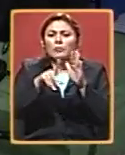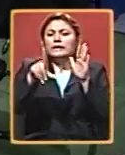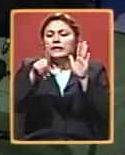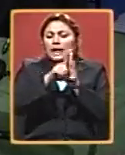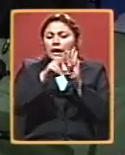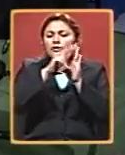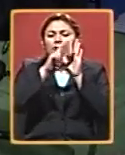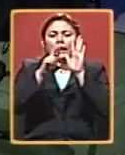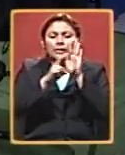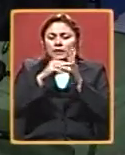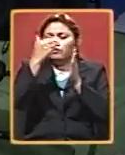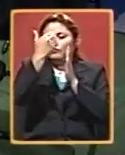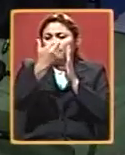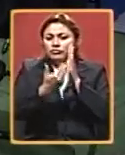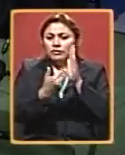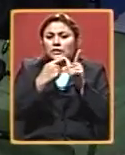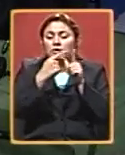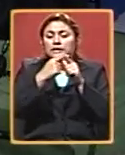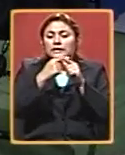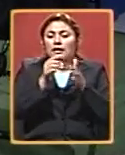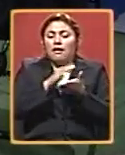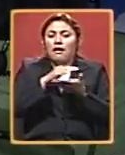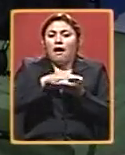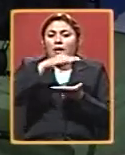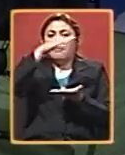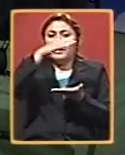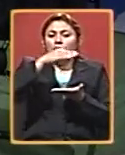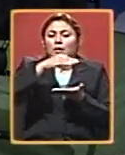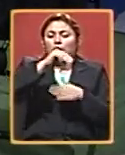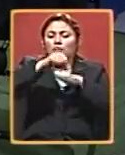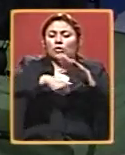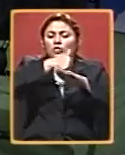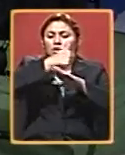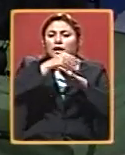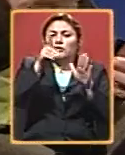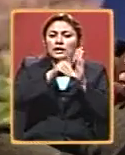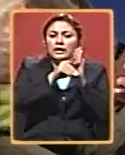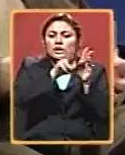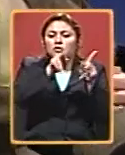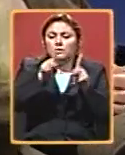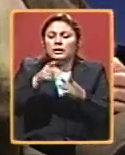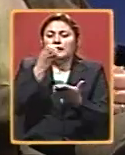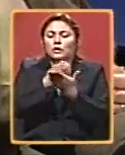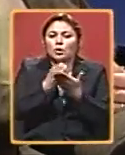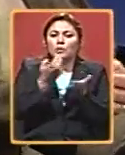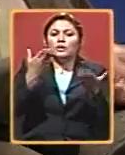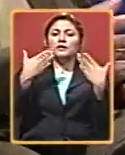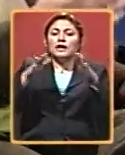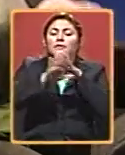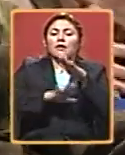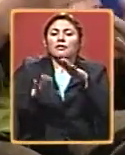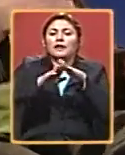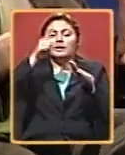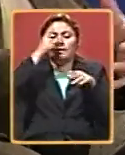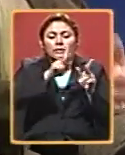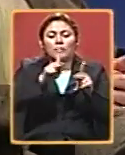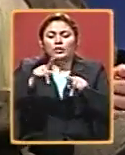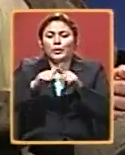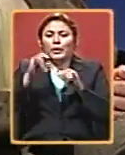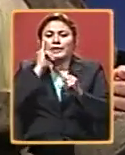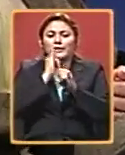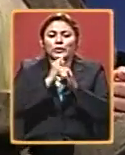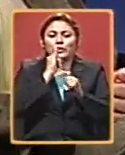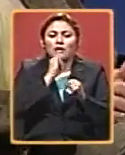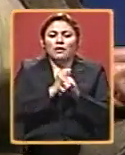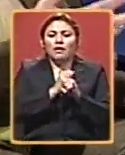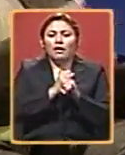leyes y reglamentos y tal, que ampliaron y consolidaron derechos civiles y políticos, económicos y ambientales para la población, y sin embargo la